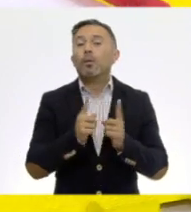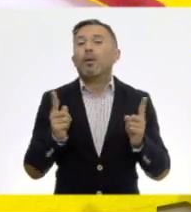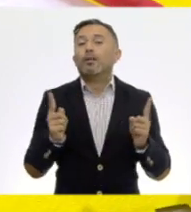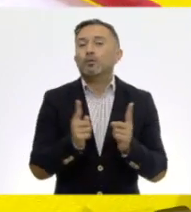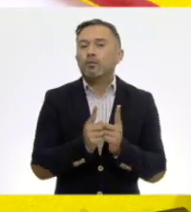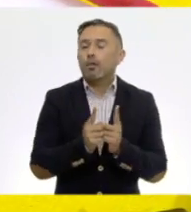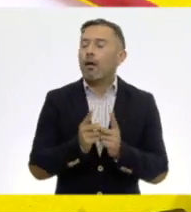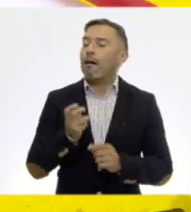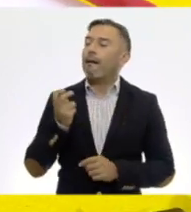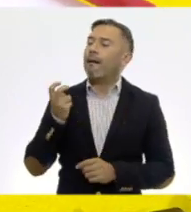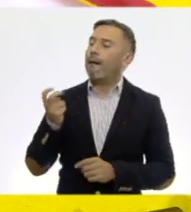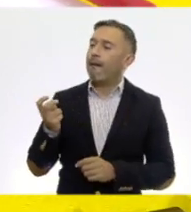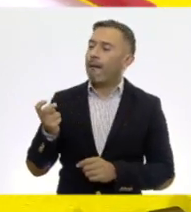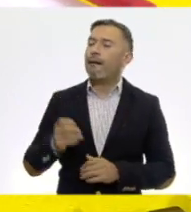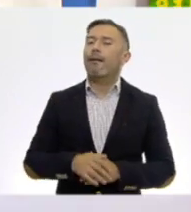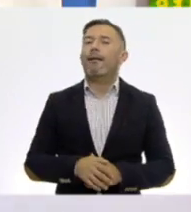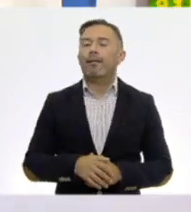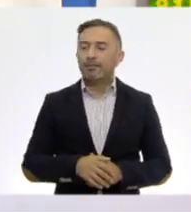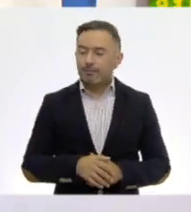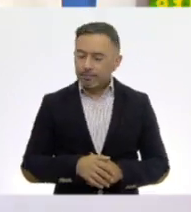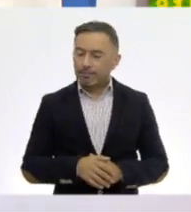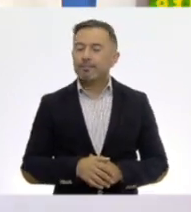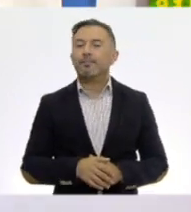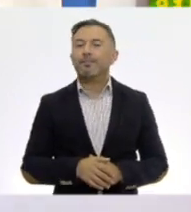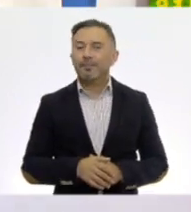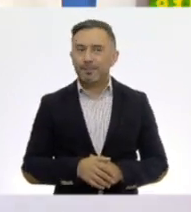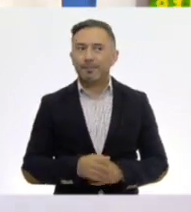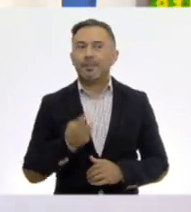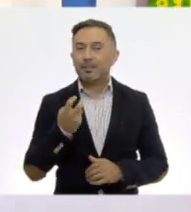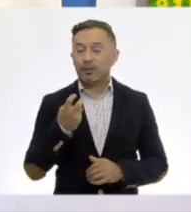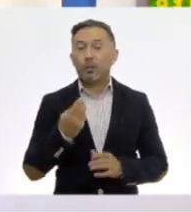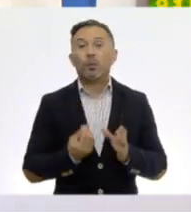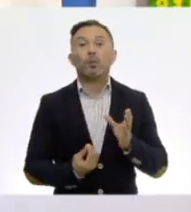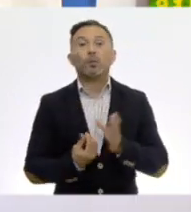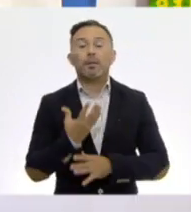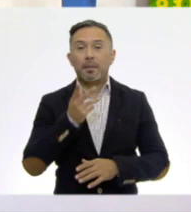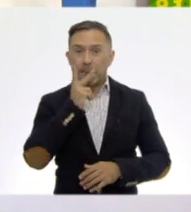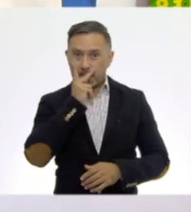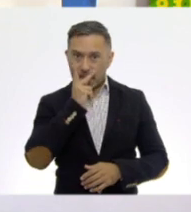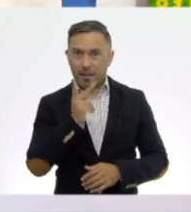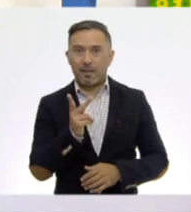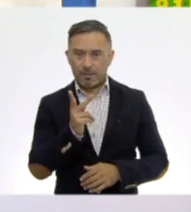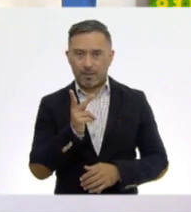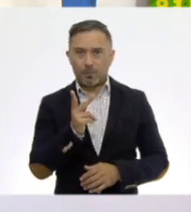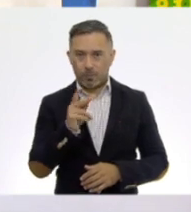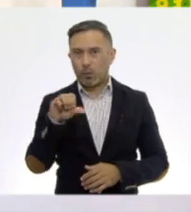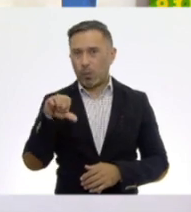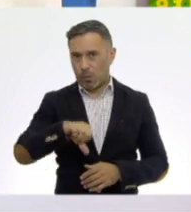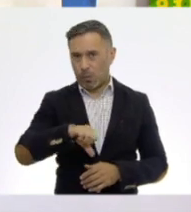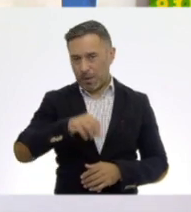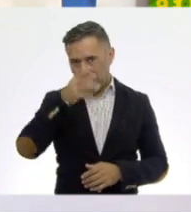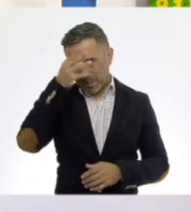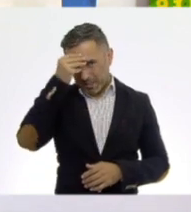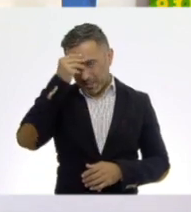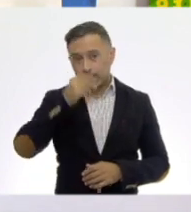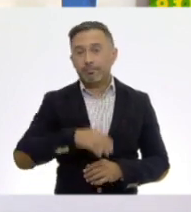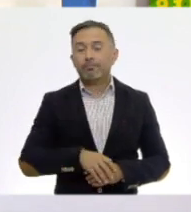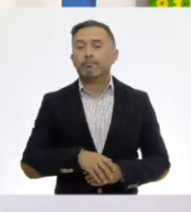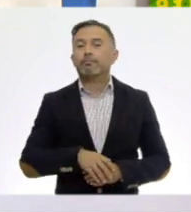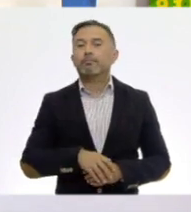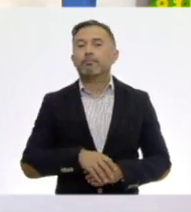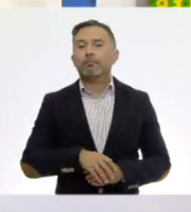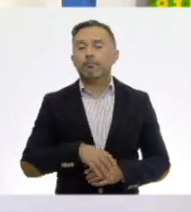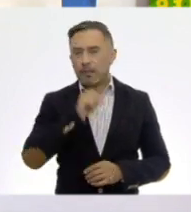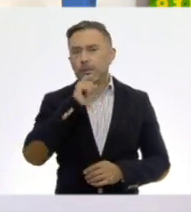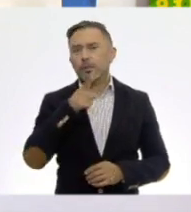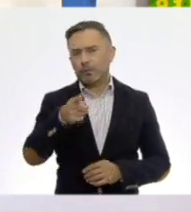aristas. Exacto, esa es la nueva palabra o término que aprendimos el día de hoy y que además ya tienen